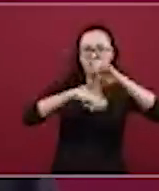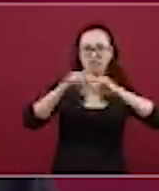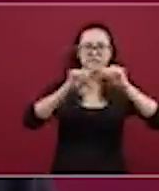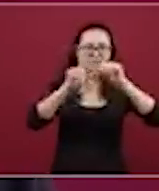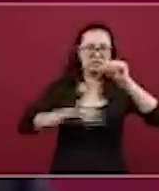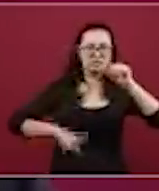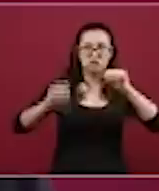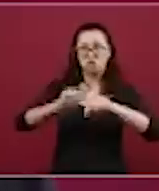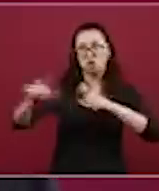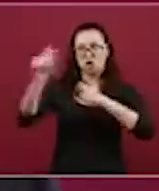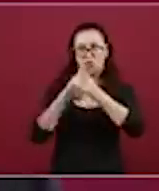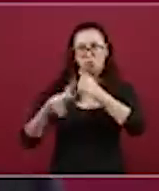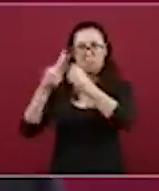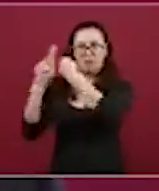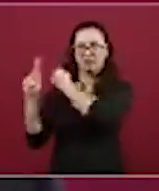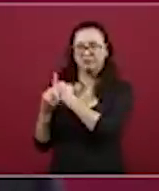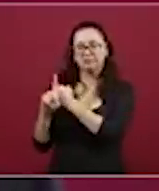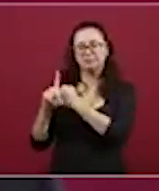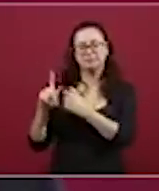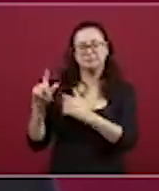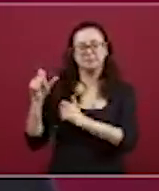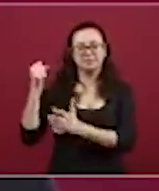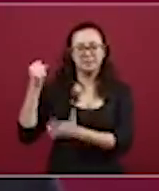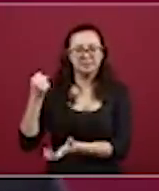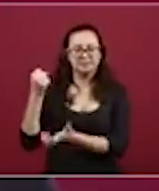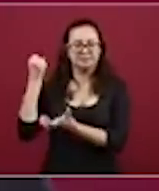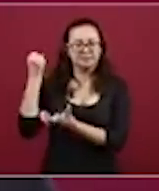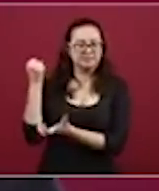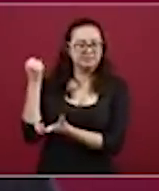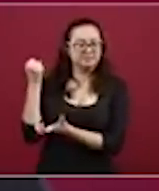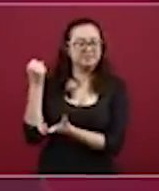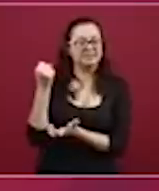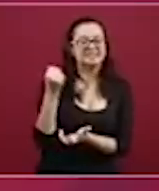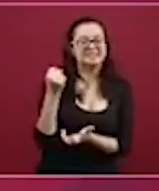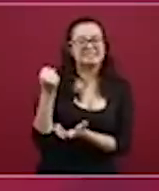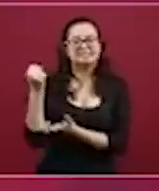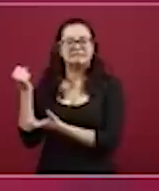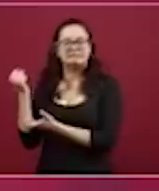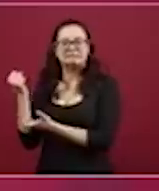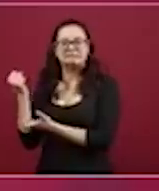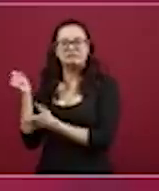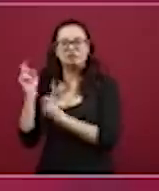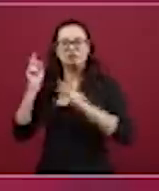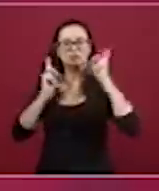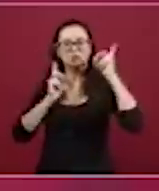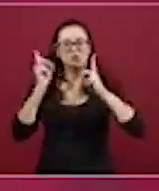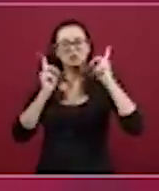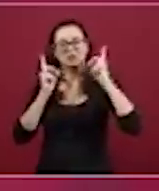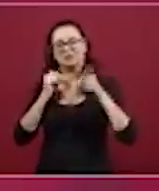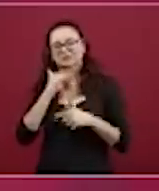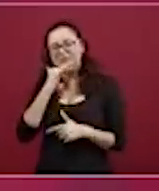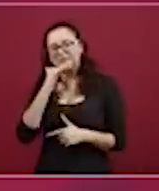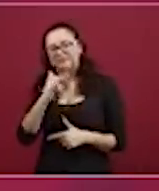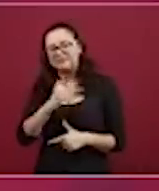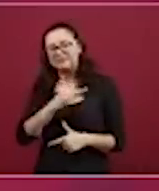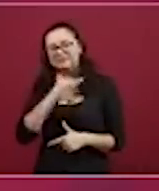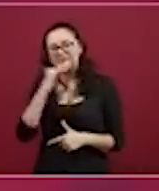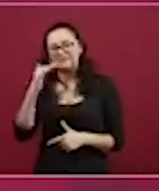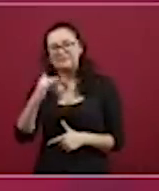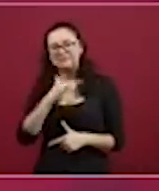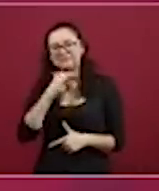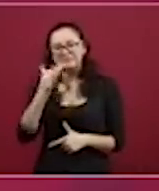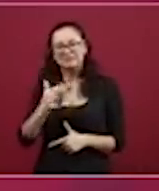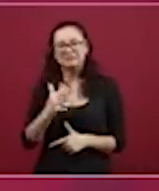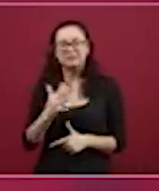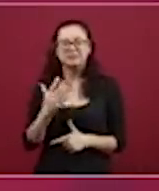nacionales y sobre todo en el extranjero que traían esa preocupación, al grado de